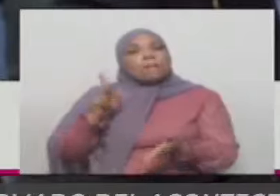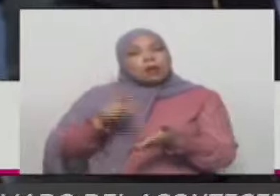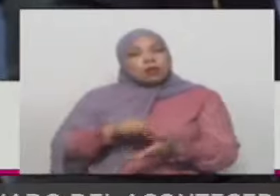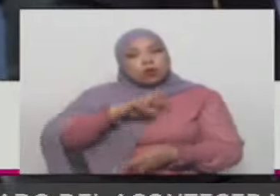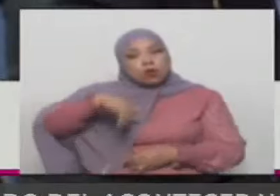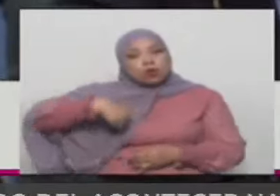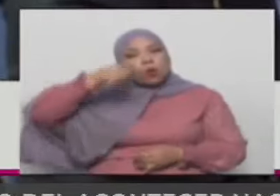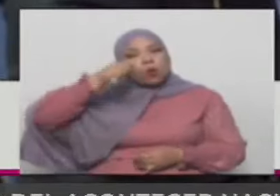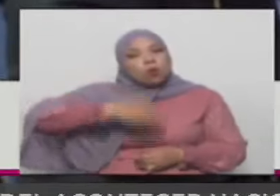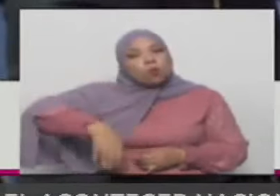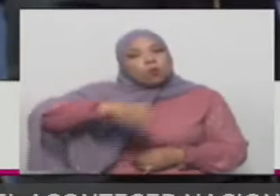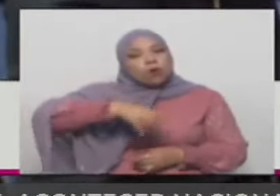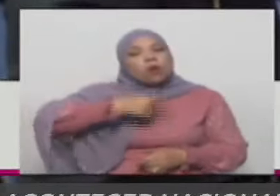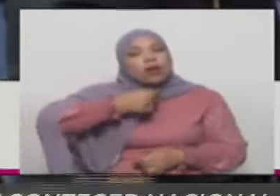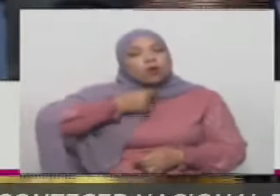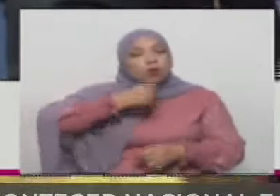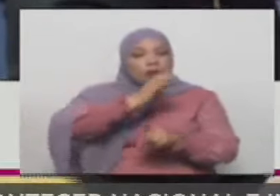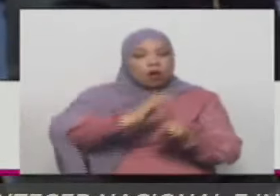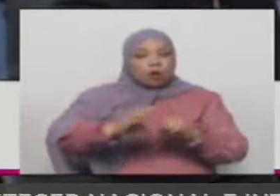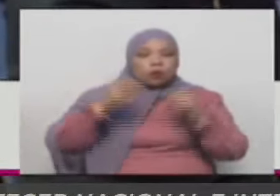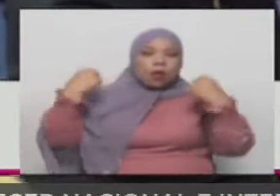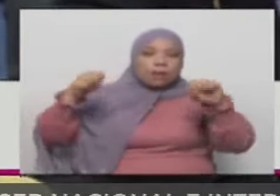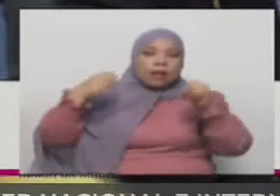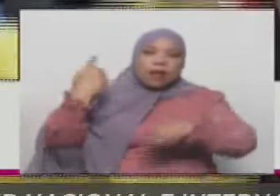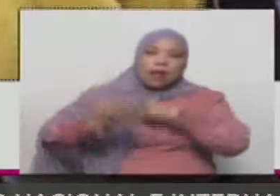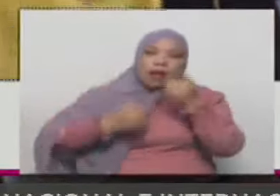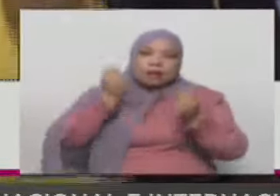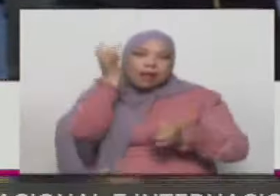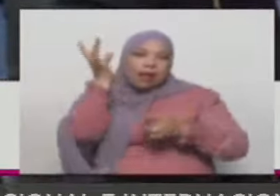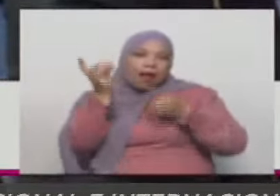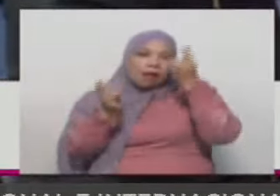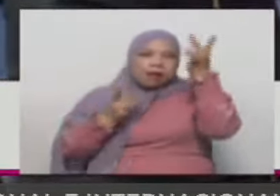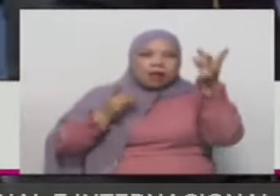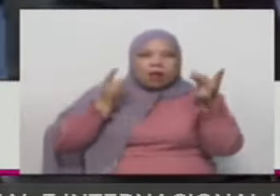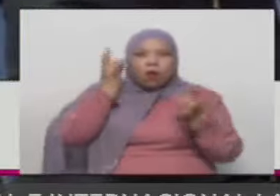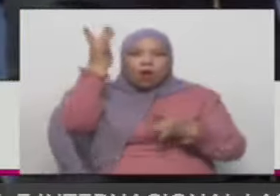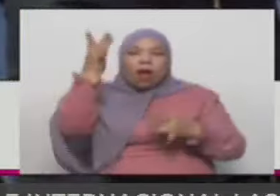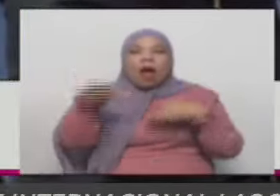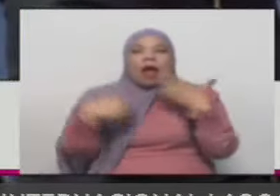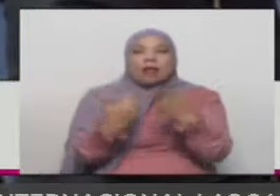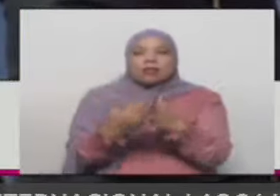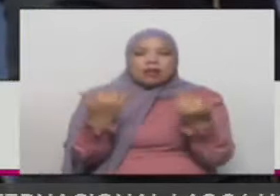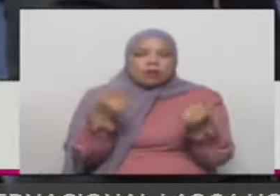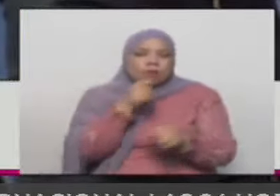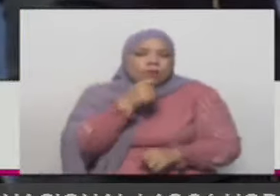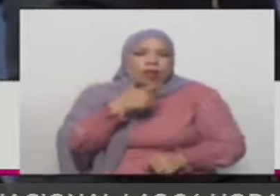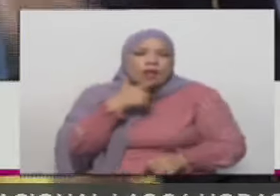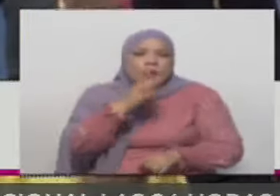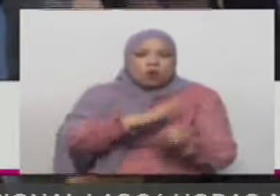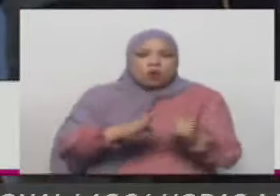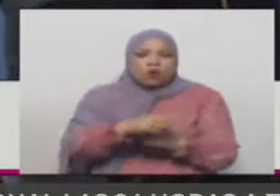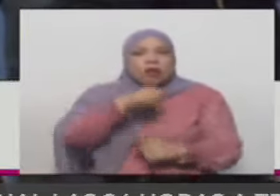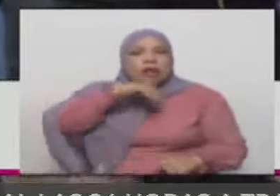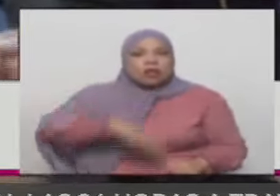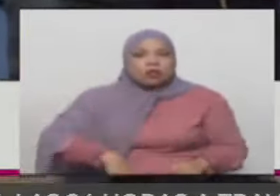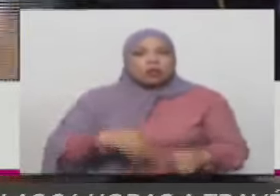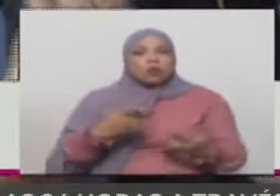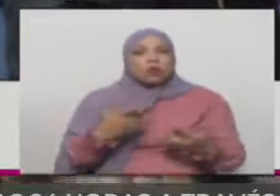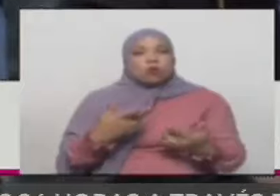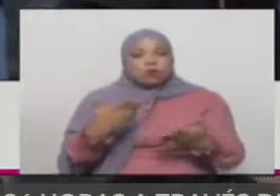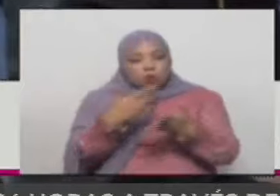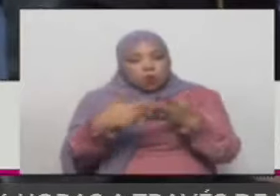nuestro pueblo cultor, también creador, en todas esas contiendas, porque la historiografía ha